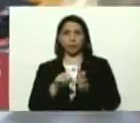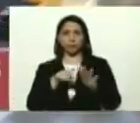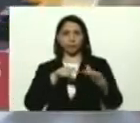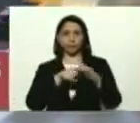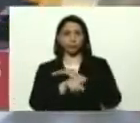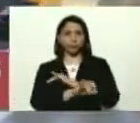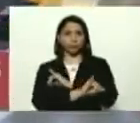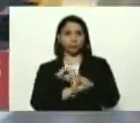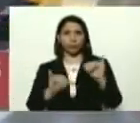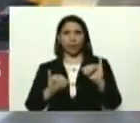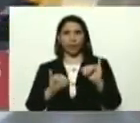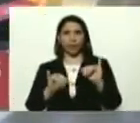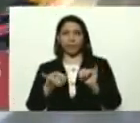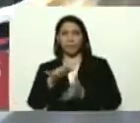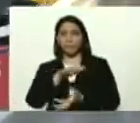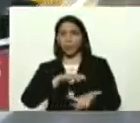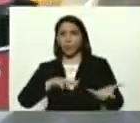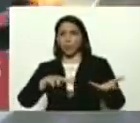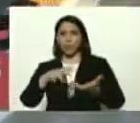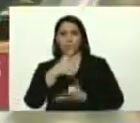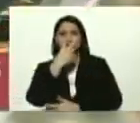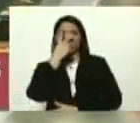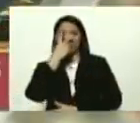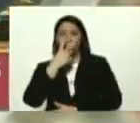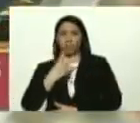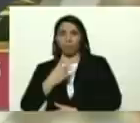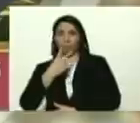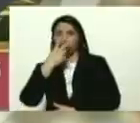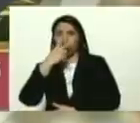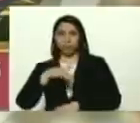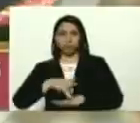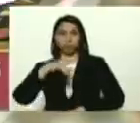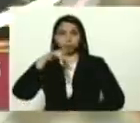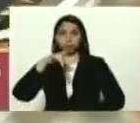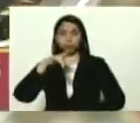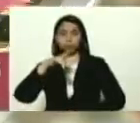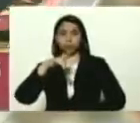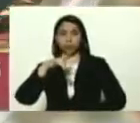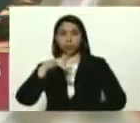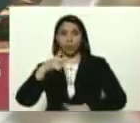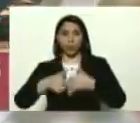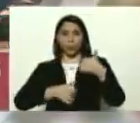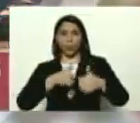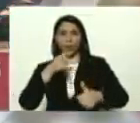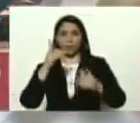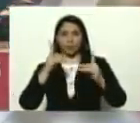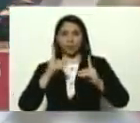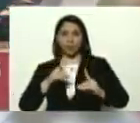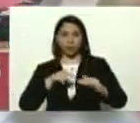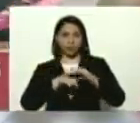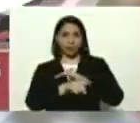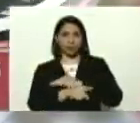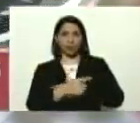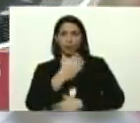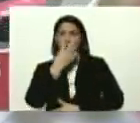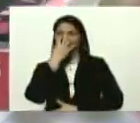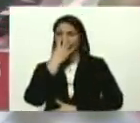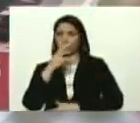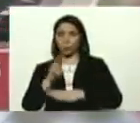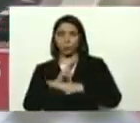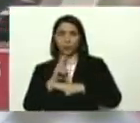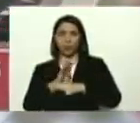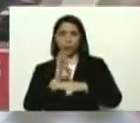ingresa ya con un cuadro de insuficiencia respiratoria severa, por lo cual se decidió ingresarlo en una unidad de